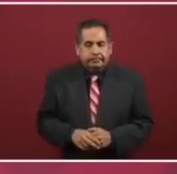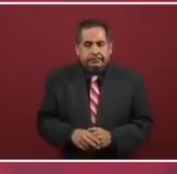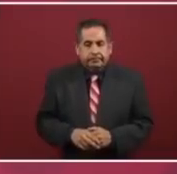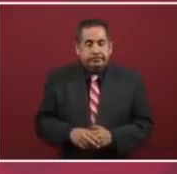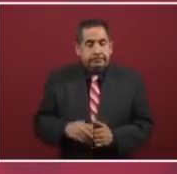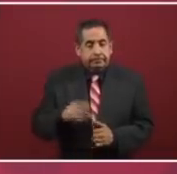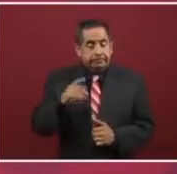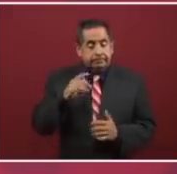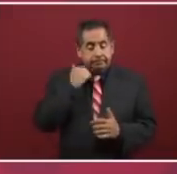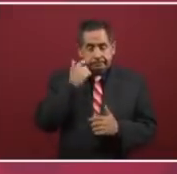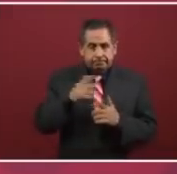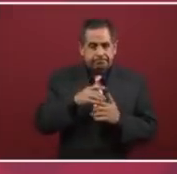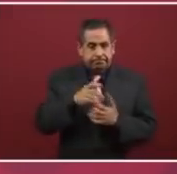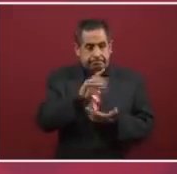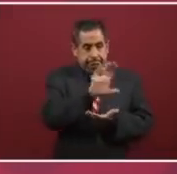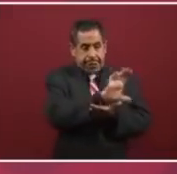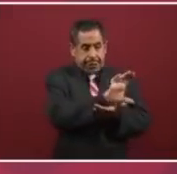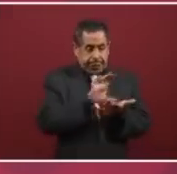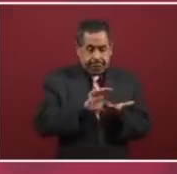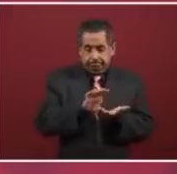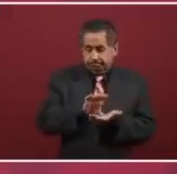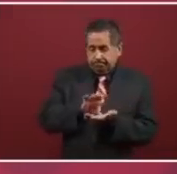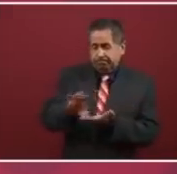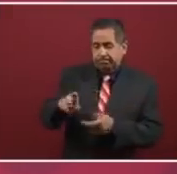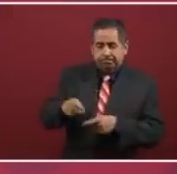queremos que se reoriente por completo,